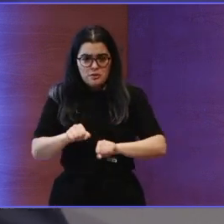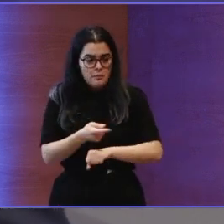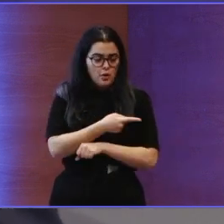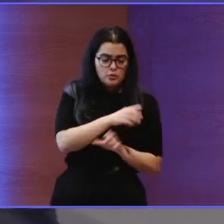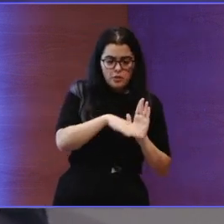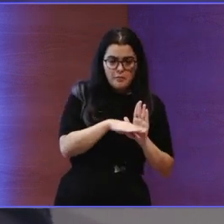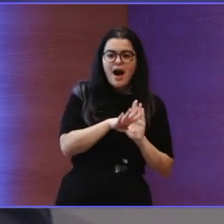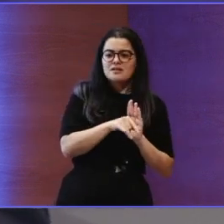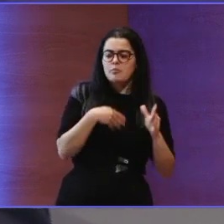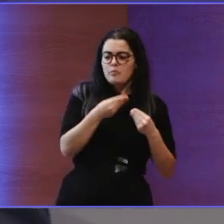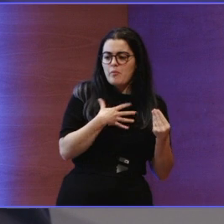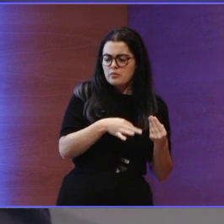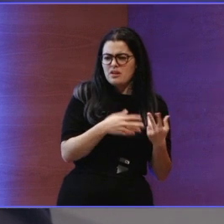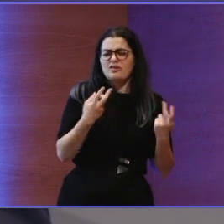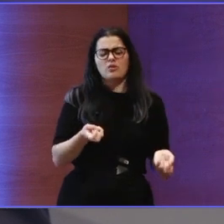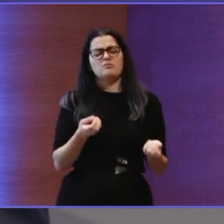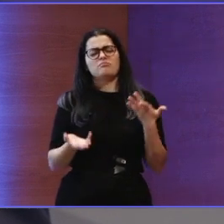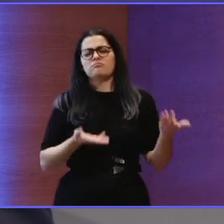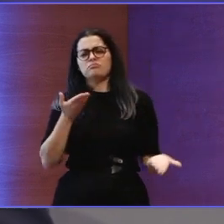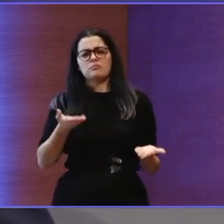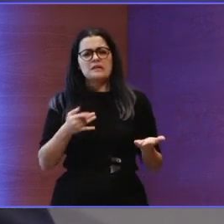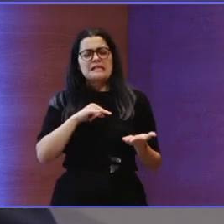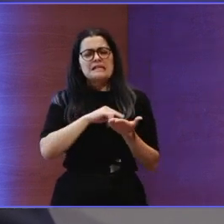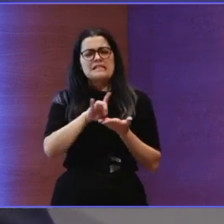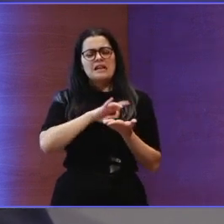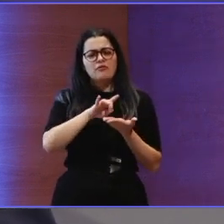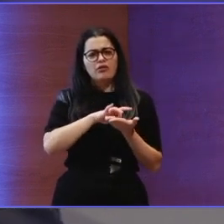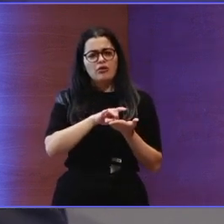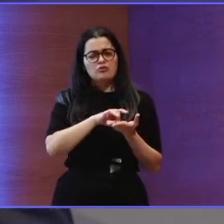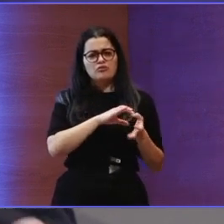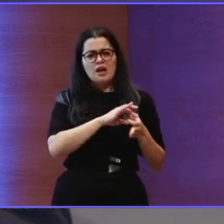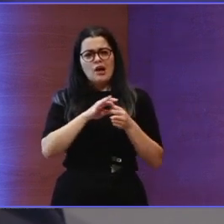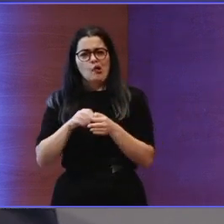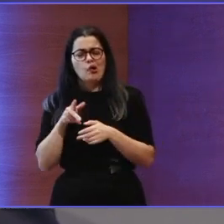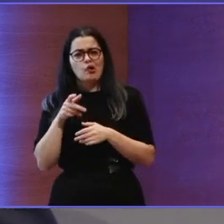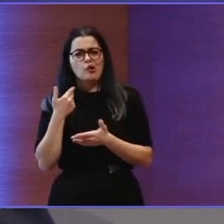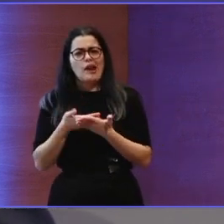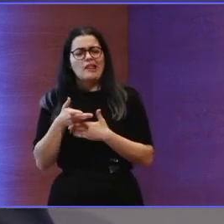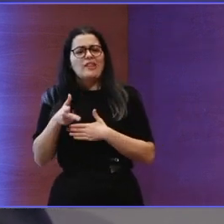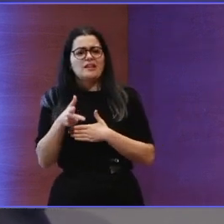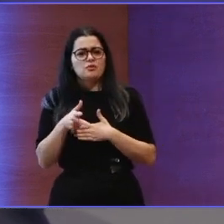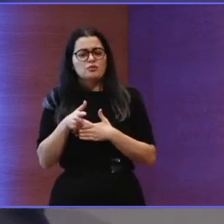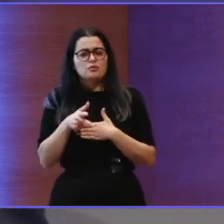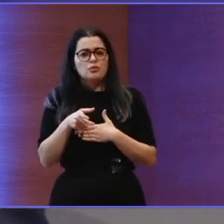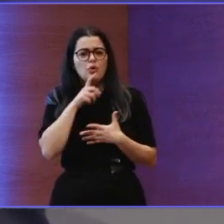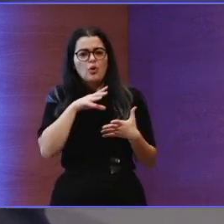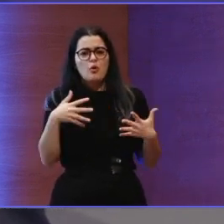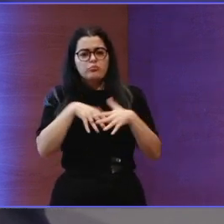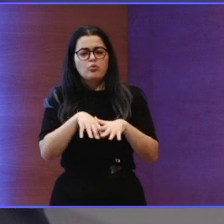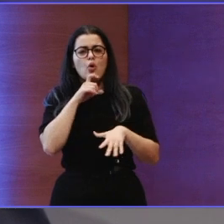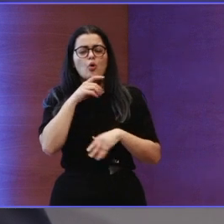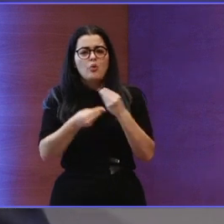Sí cómo estandariza eh servicios En clave de derechos pues esto es una reflexión que alguien tiene que hacer